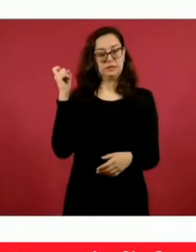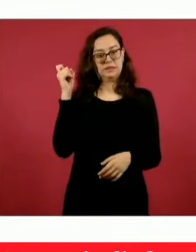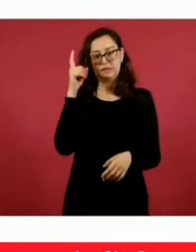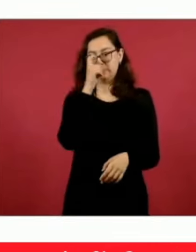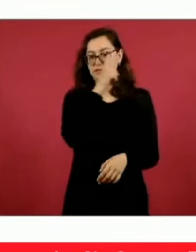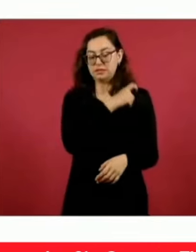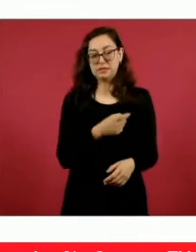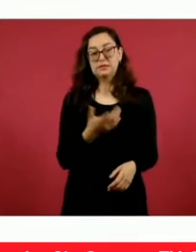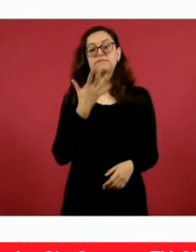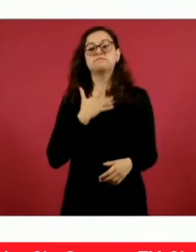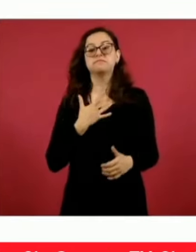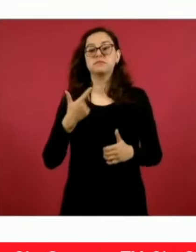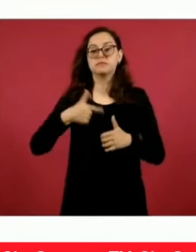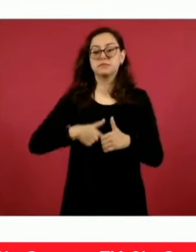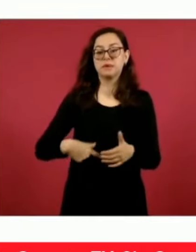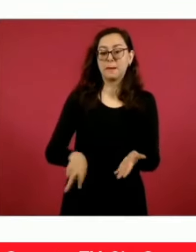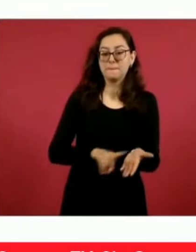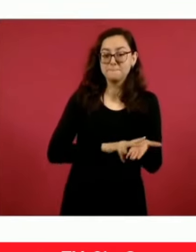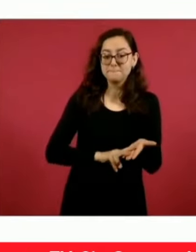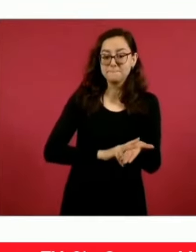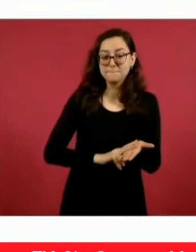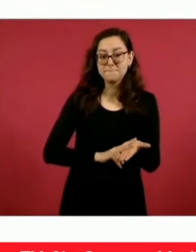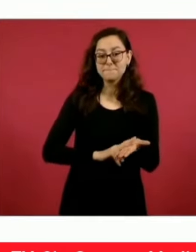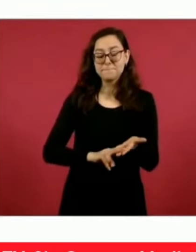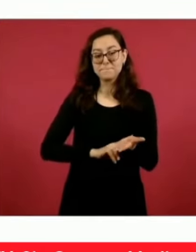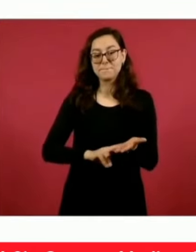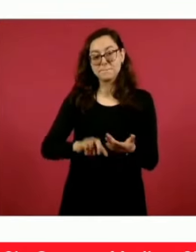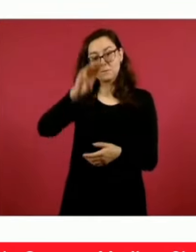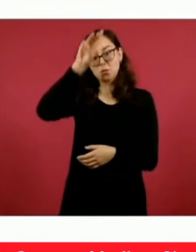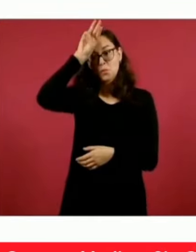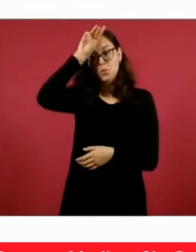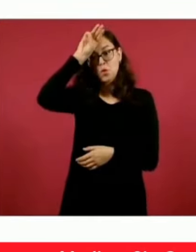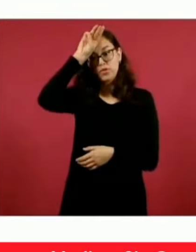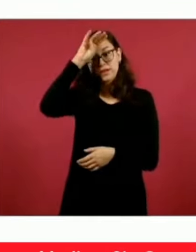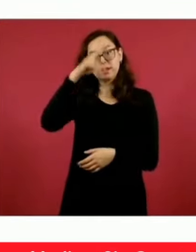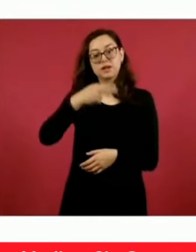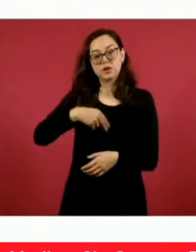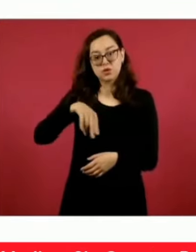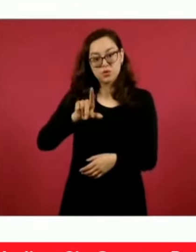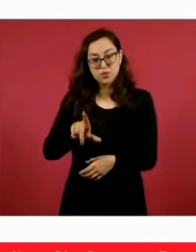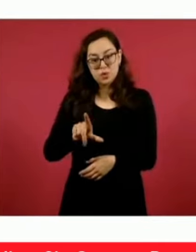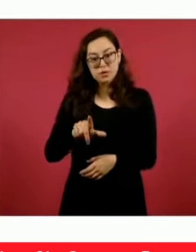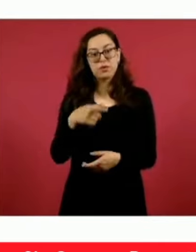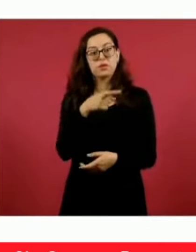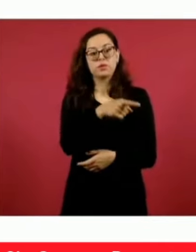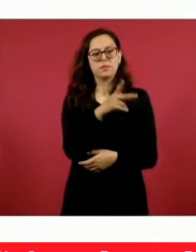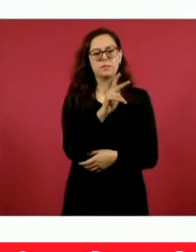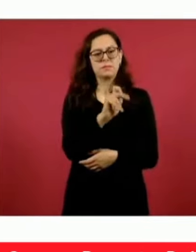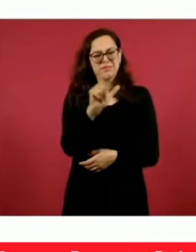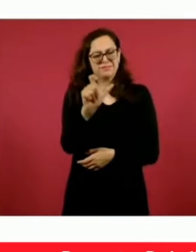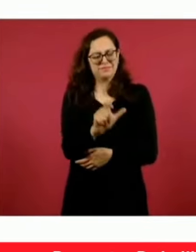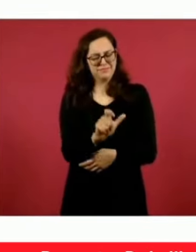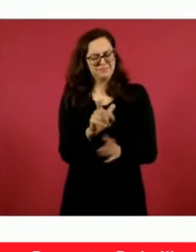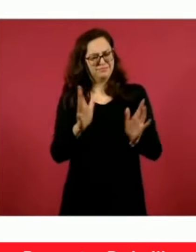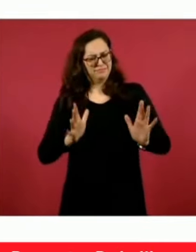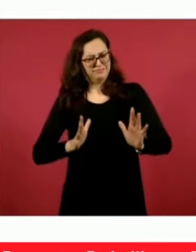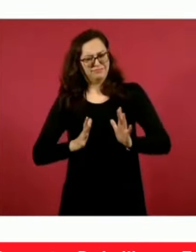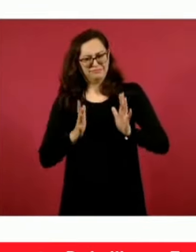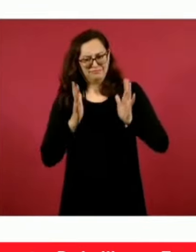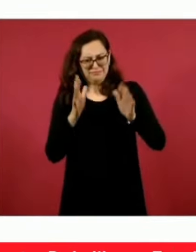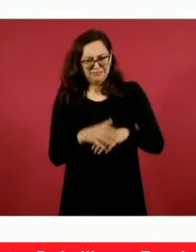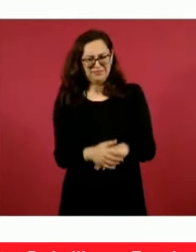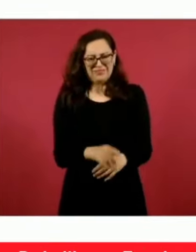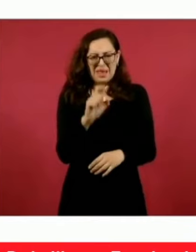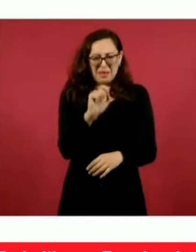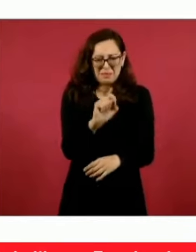precio de la regular en Monterrey Nuevo León pero en este caso fue una franquicia de Pemex servicio Cumbres s decb con el precio promedio por litro